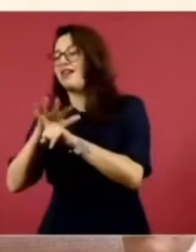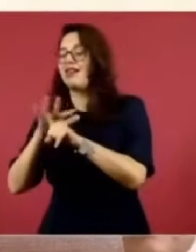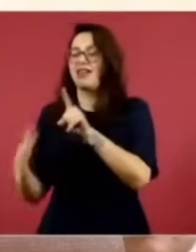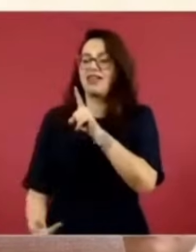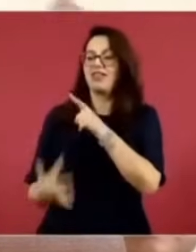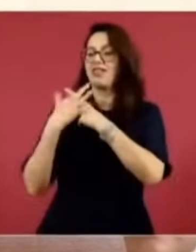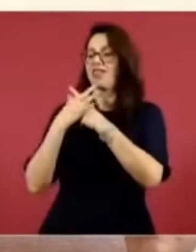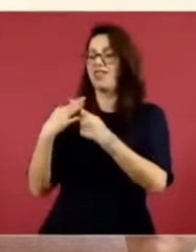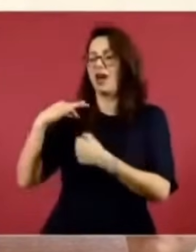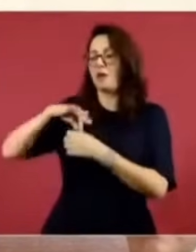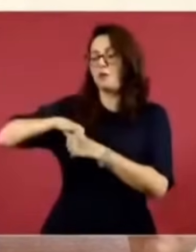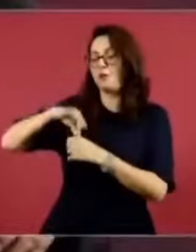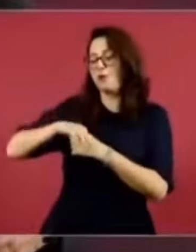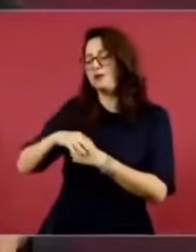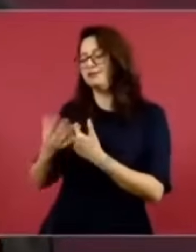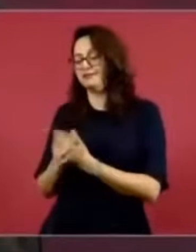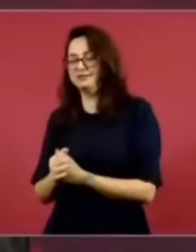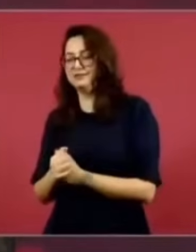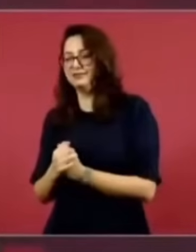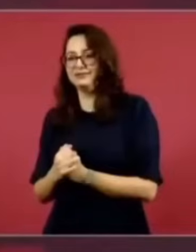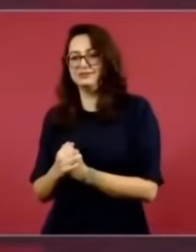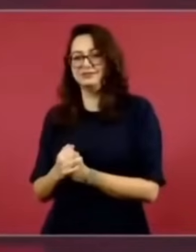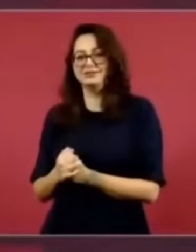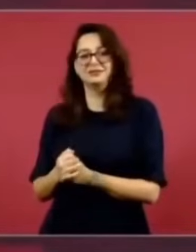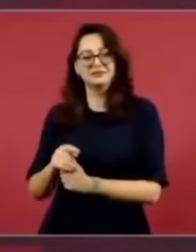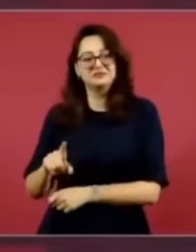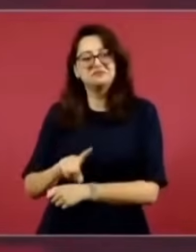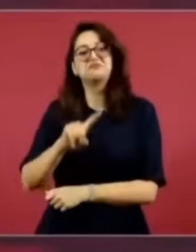para recoger el voto,